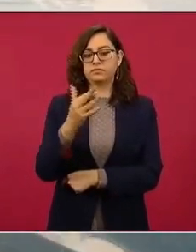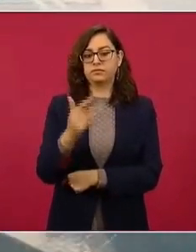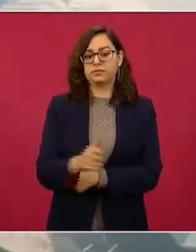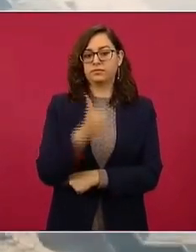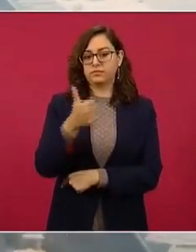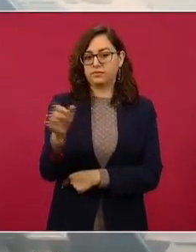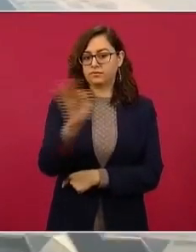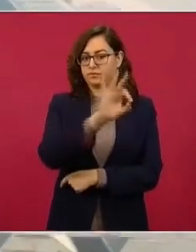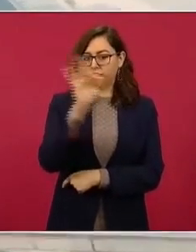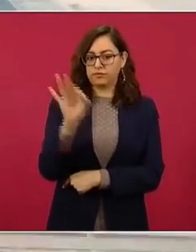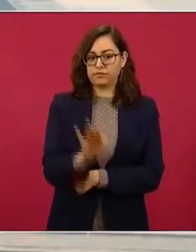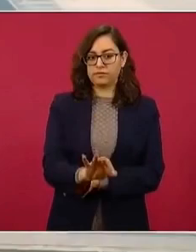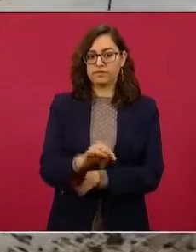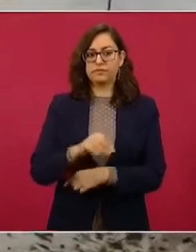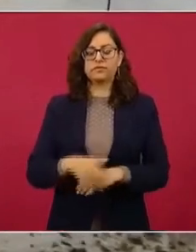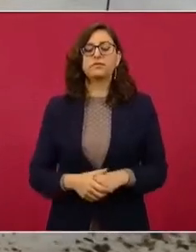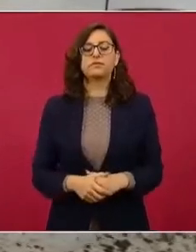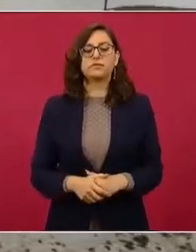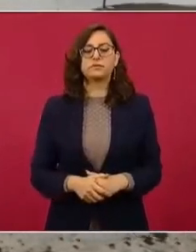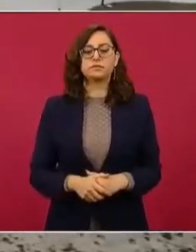86.56%.